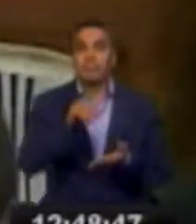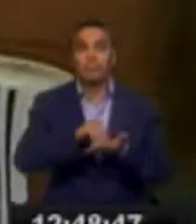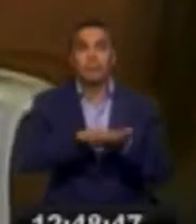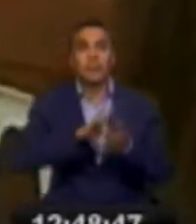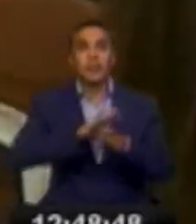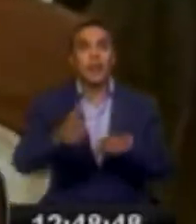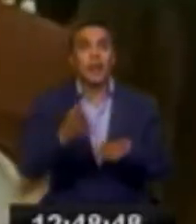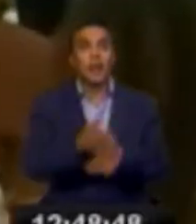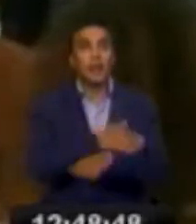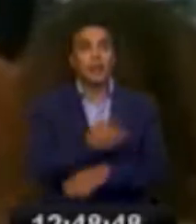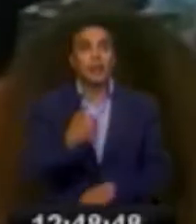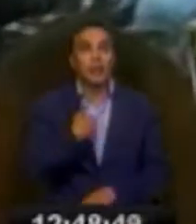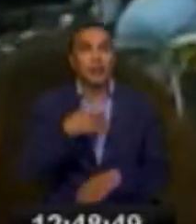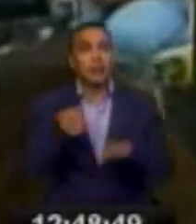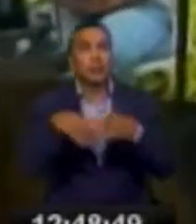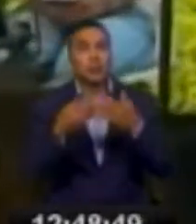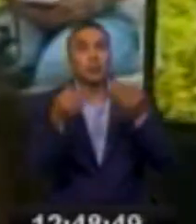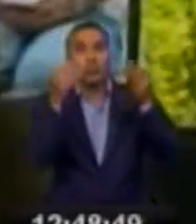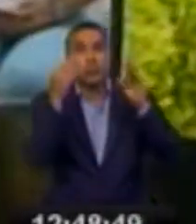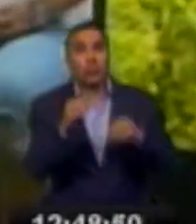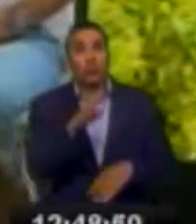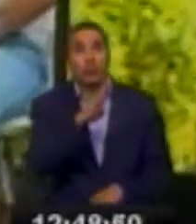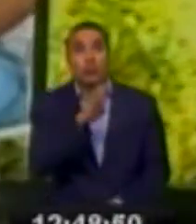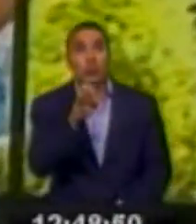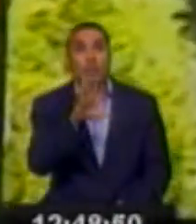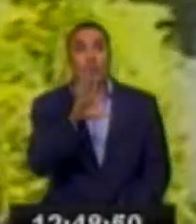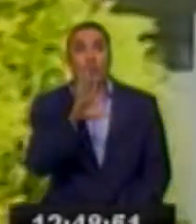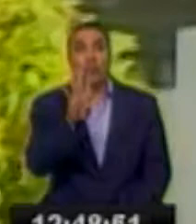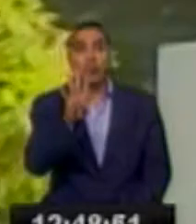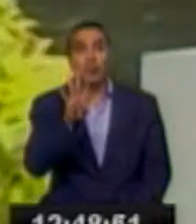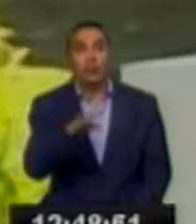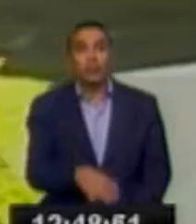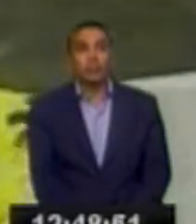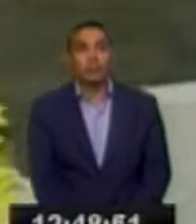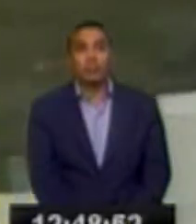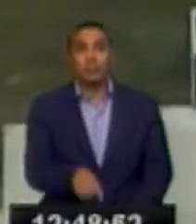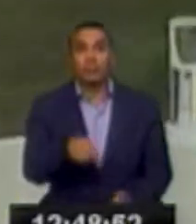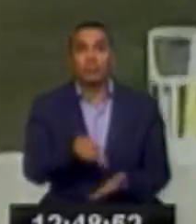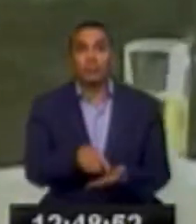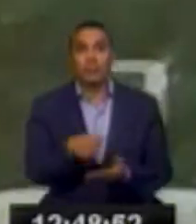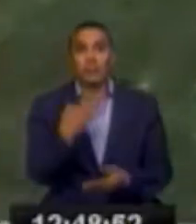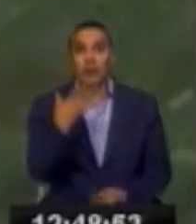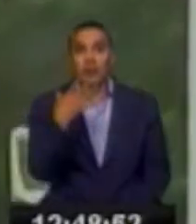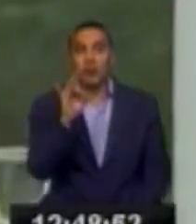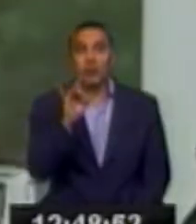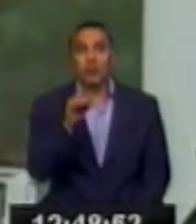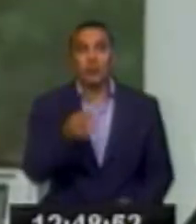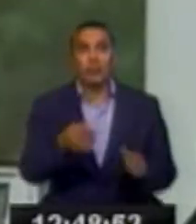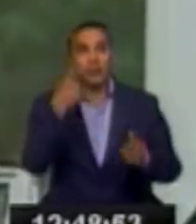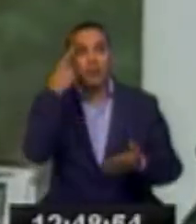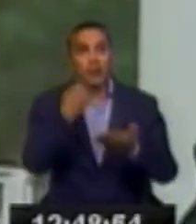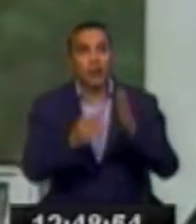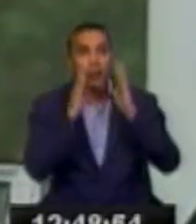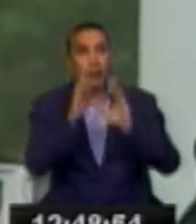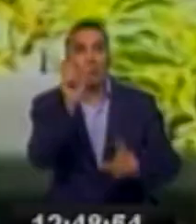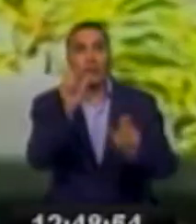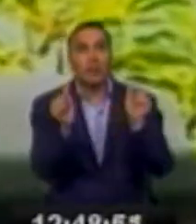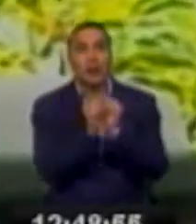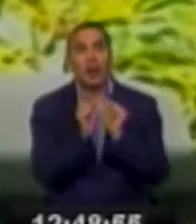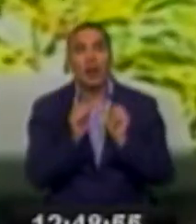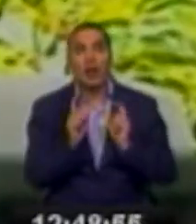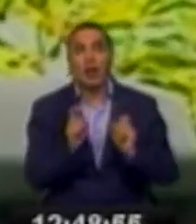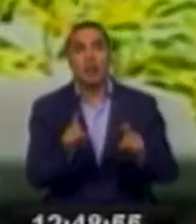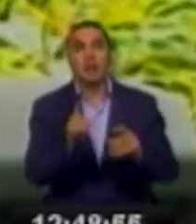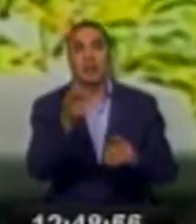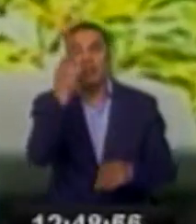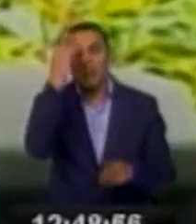existía, lo que da un total de 454. De ellos, 18 se destinarán para la atención de pacientes con cáncer y